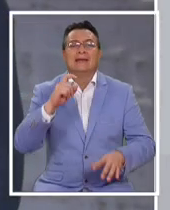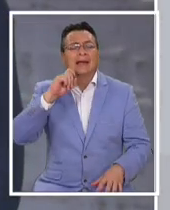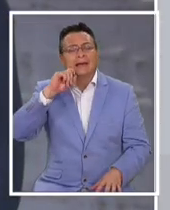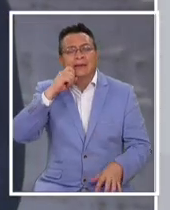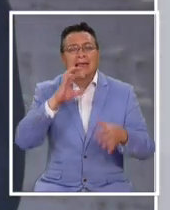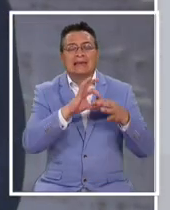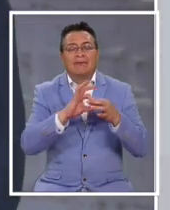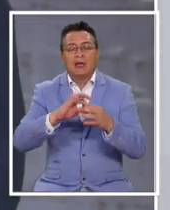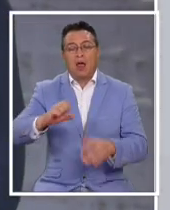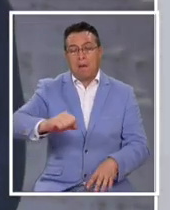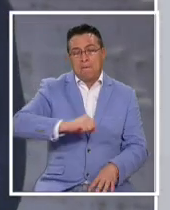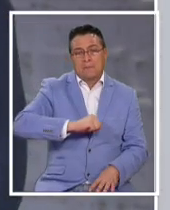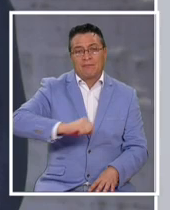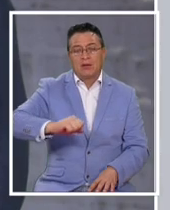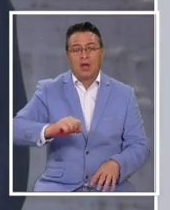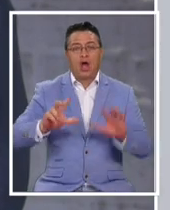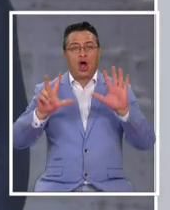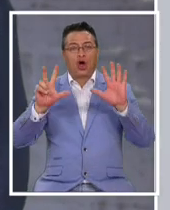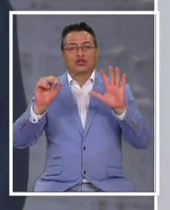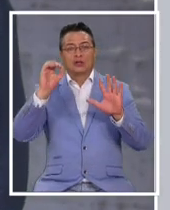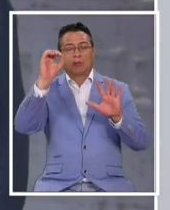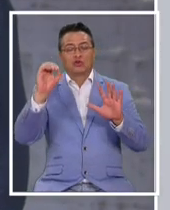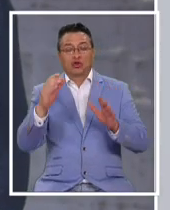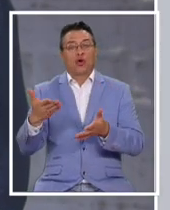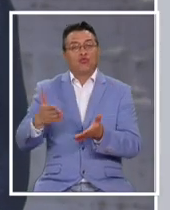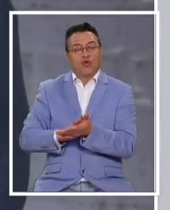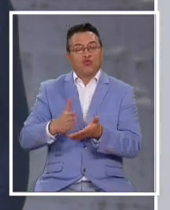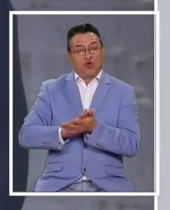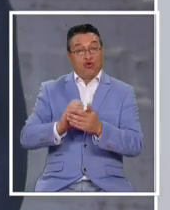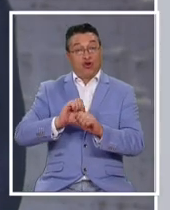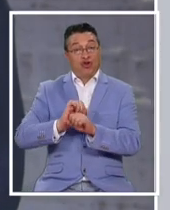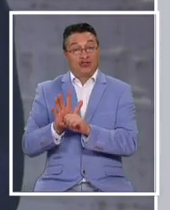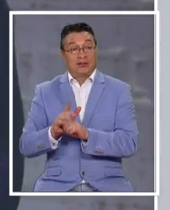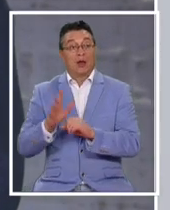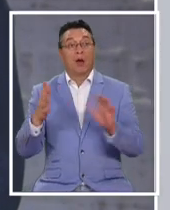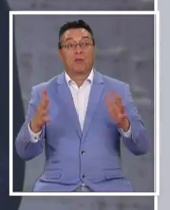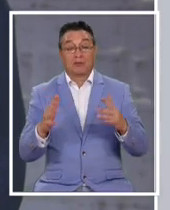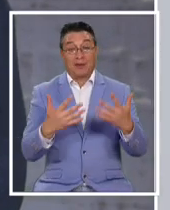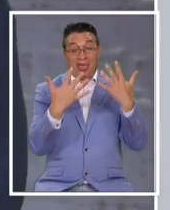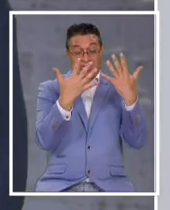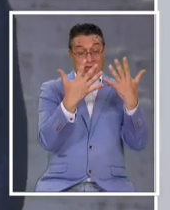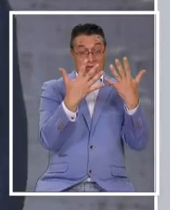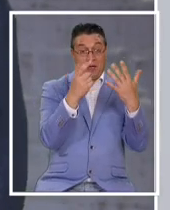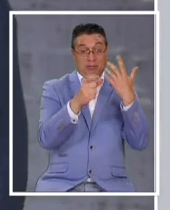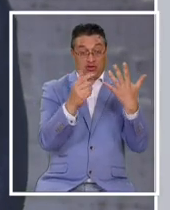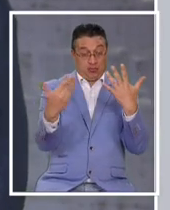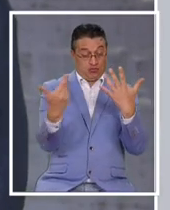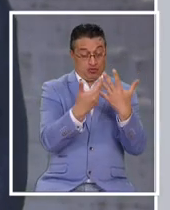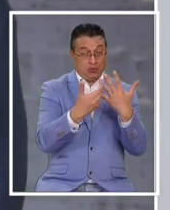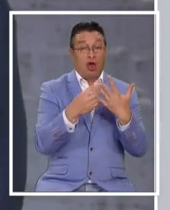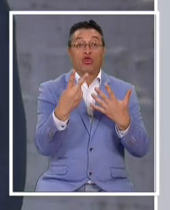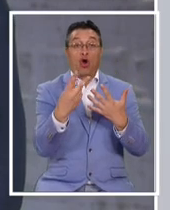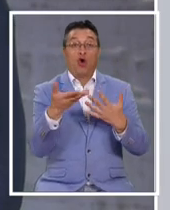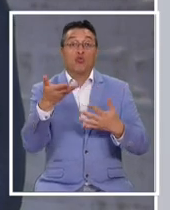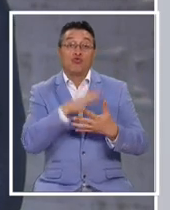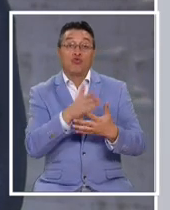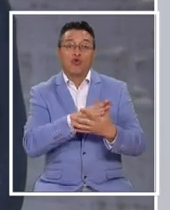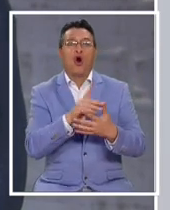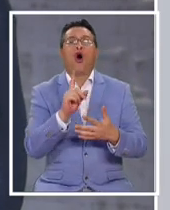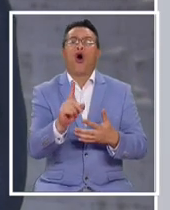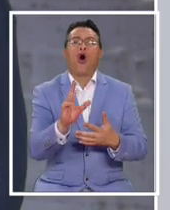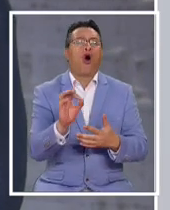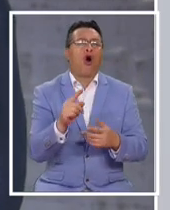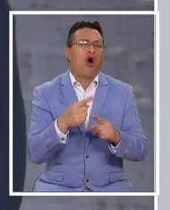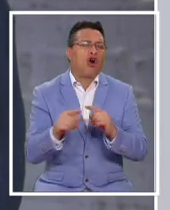que prevengan un 80% de los casos de mortalidad por coronavirus? ¿Significa que de 10 personas que se contagian, 2 van a morir o significa otra